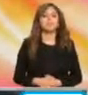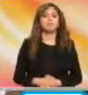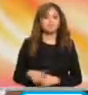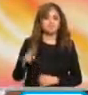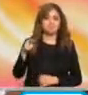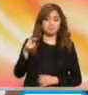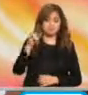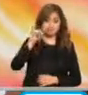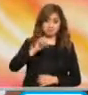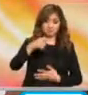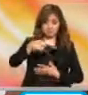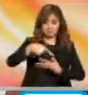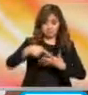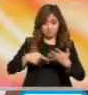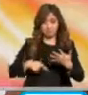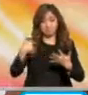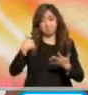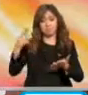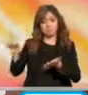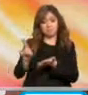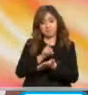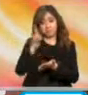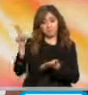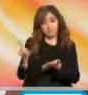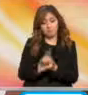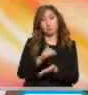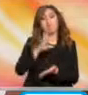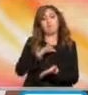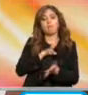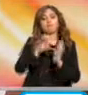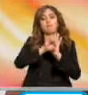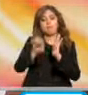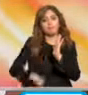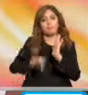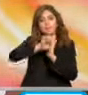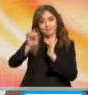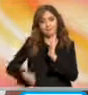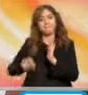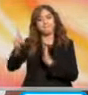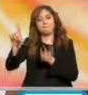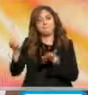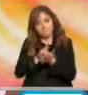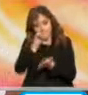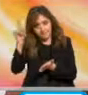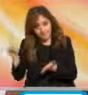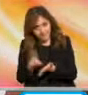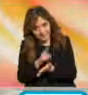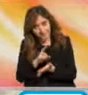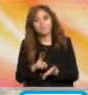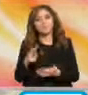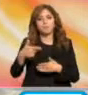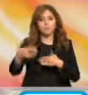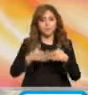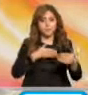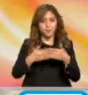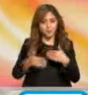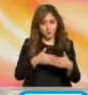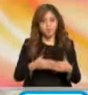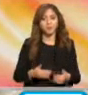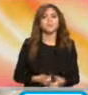Ya está. Las emociones me ganan, el Kumashpek. El Kummerspeck. Ya Sí, sabes. deja a ver un bote de helado